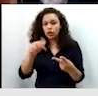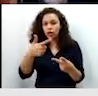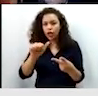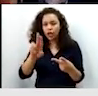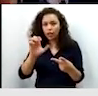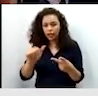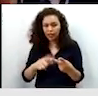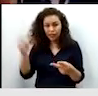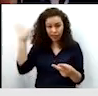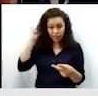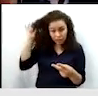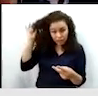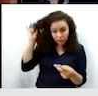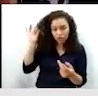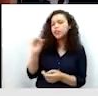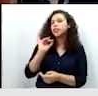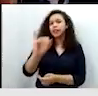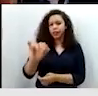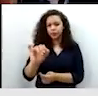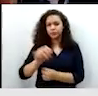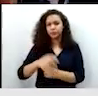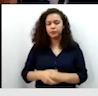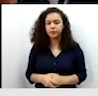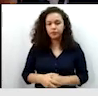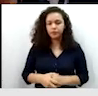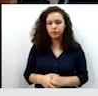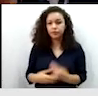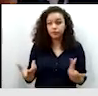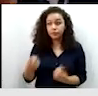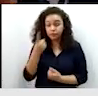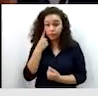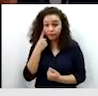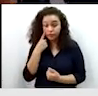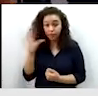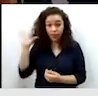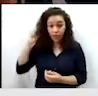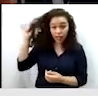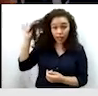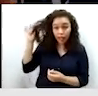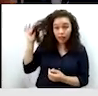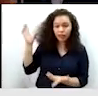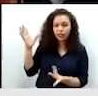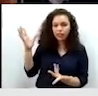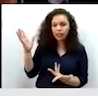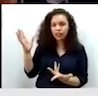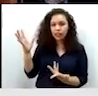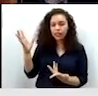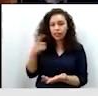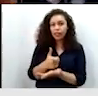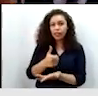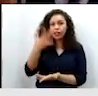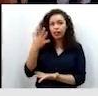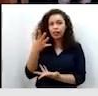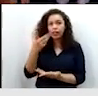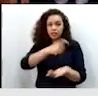¿El cabello? Sí. Pues mire, el cabello ahorita está un poquito caro y muchos lo